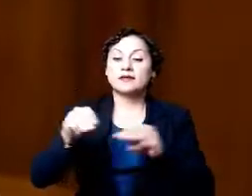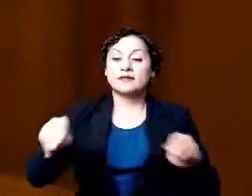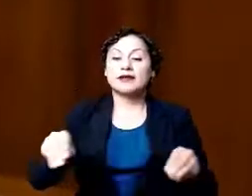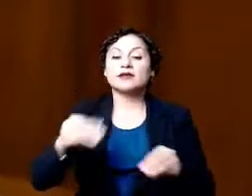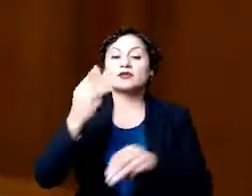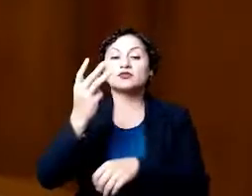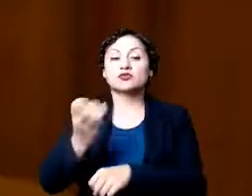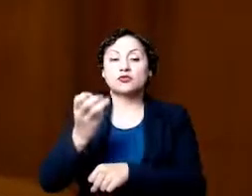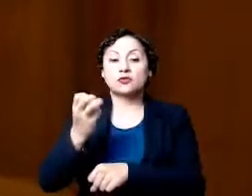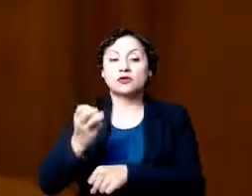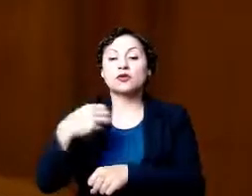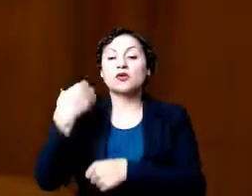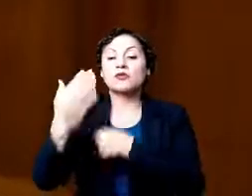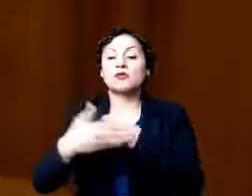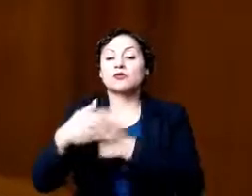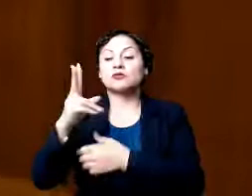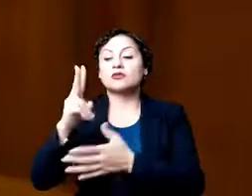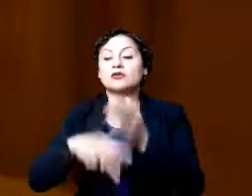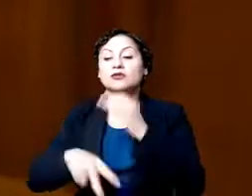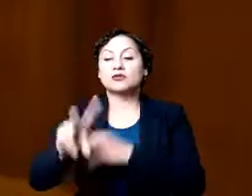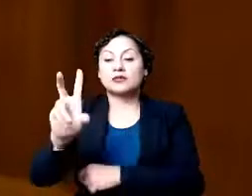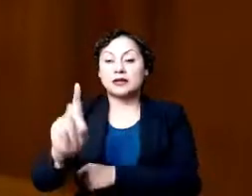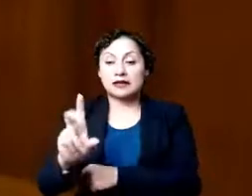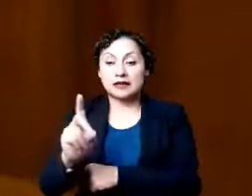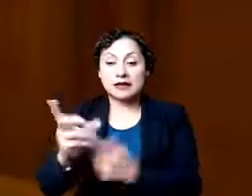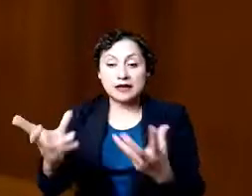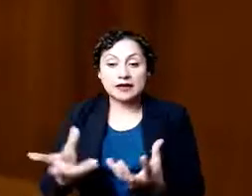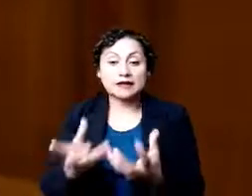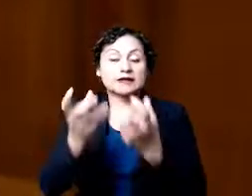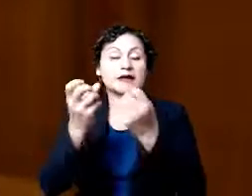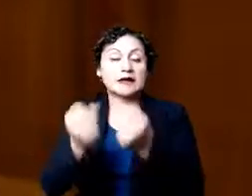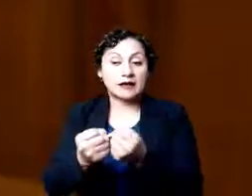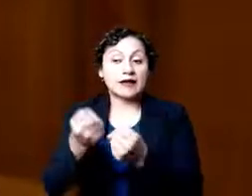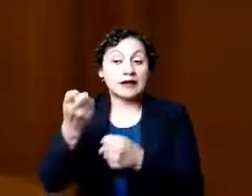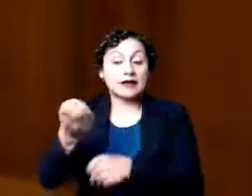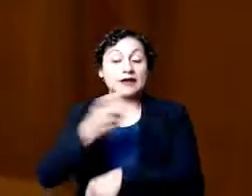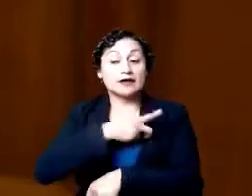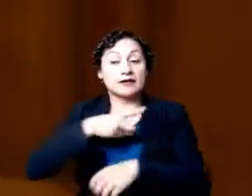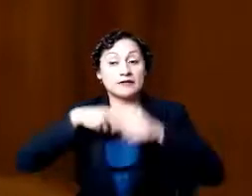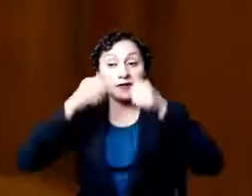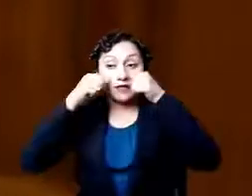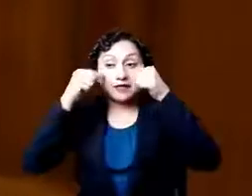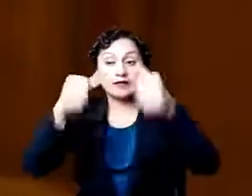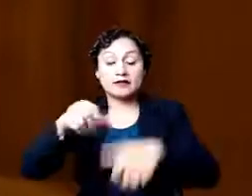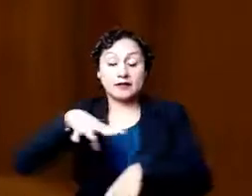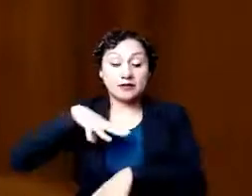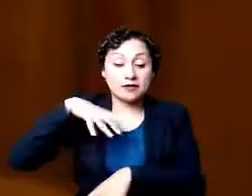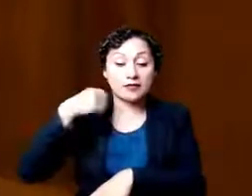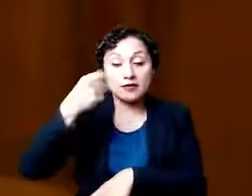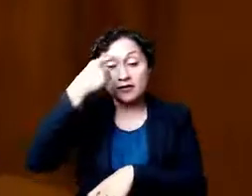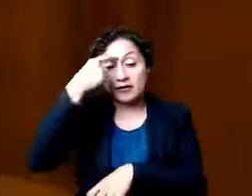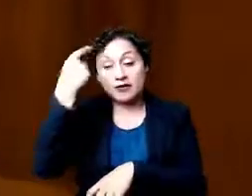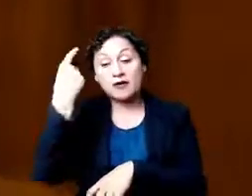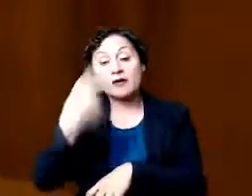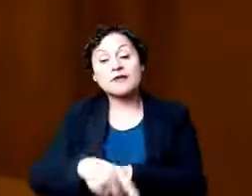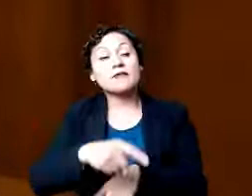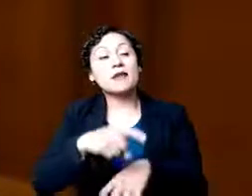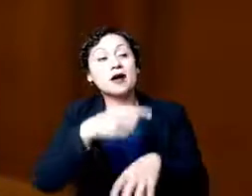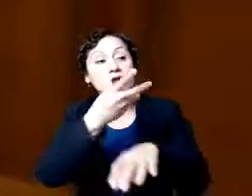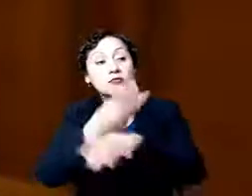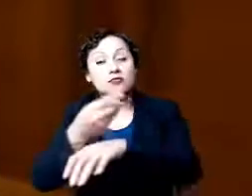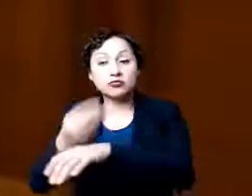2030 representando un reto para implementar acciones estratégicas en contraste en